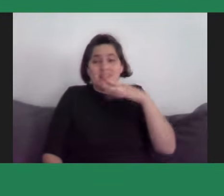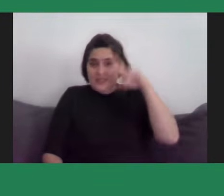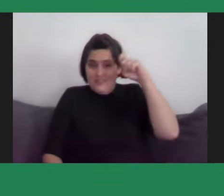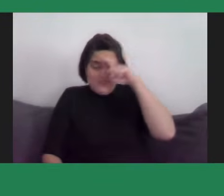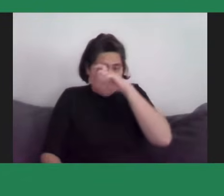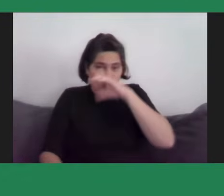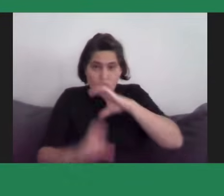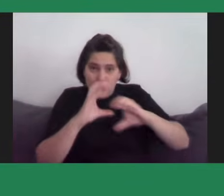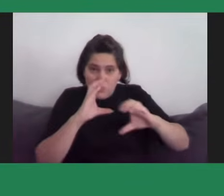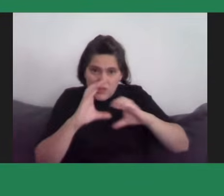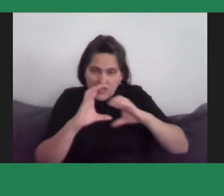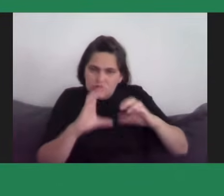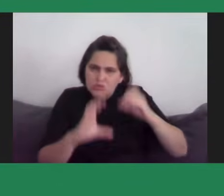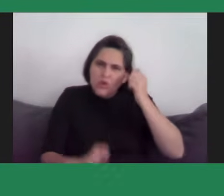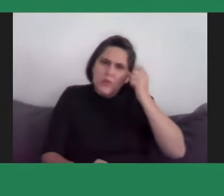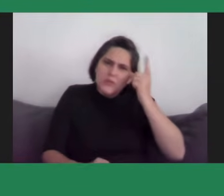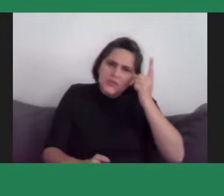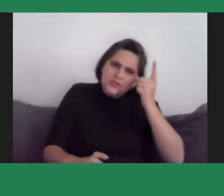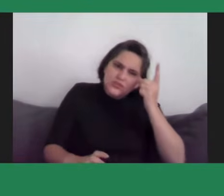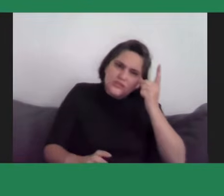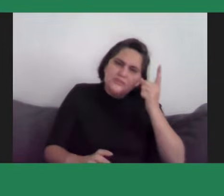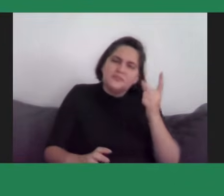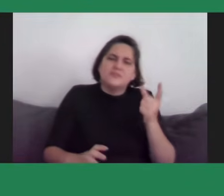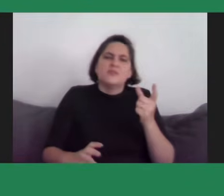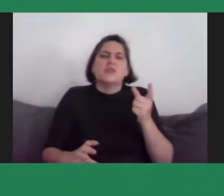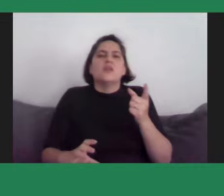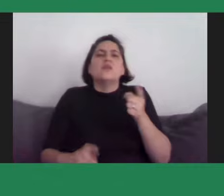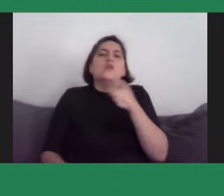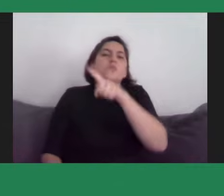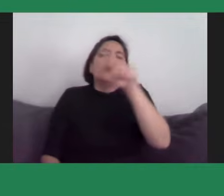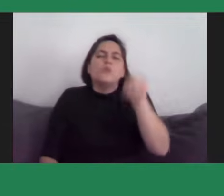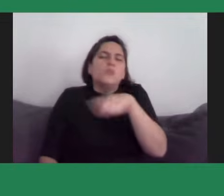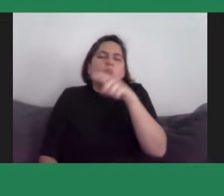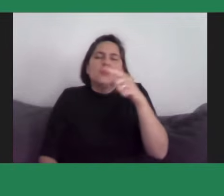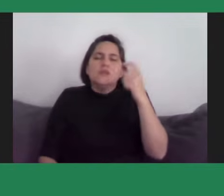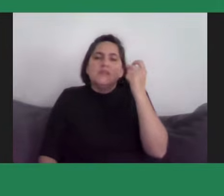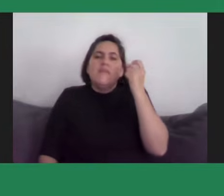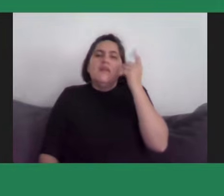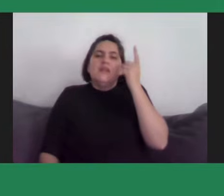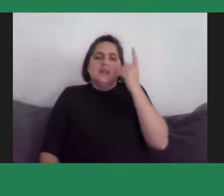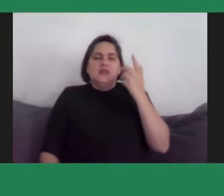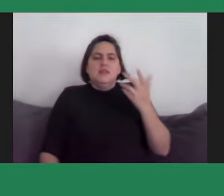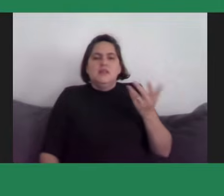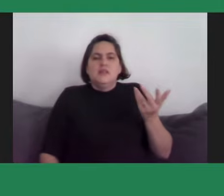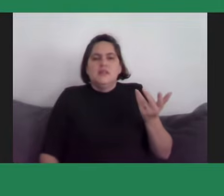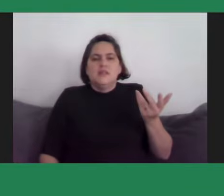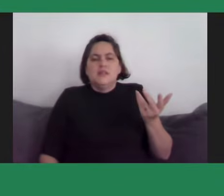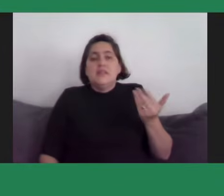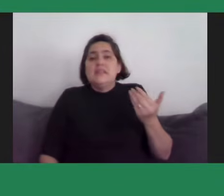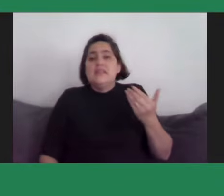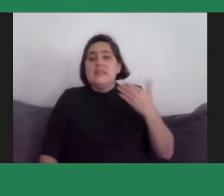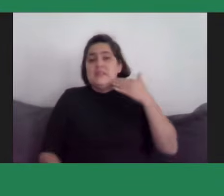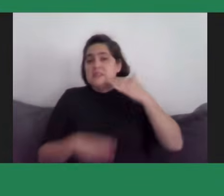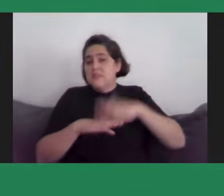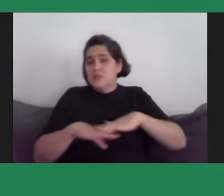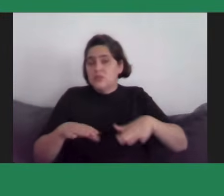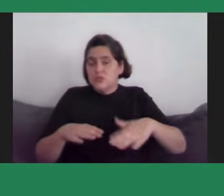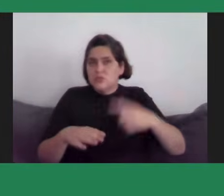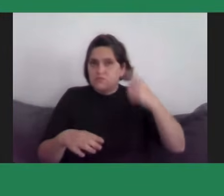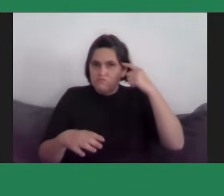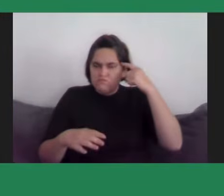de comprensión, tenemos que saber que las personas autistas procesan el pensamiento